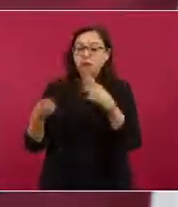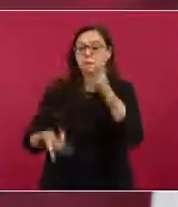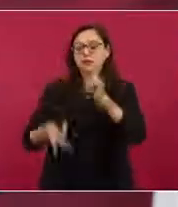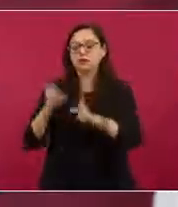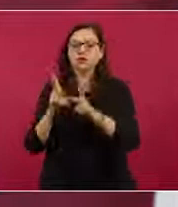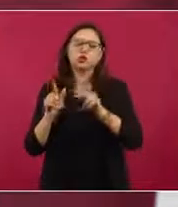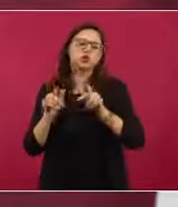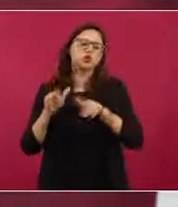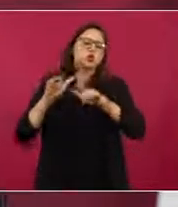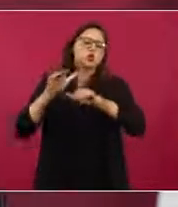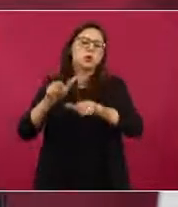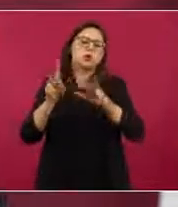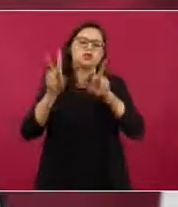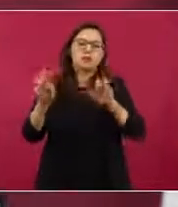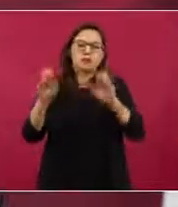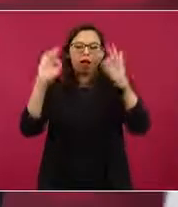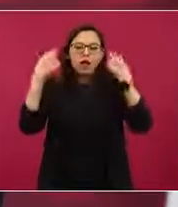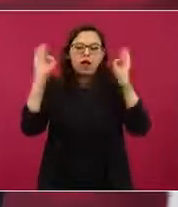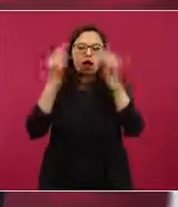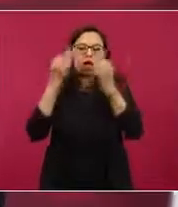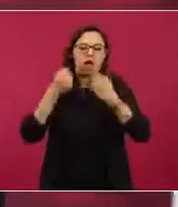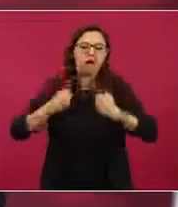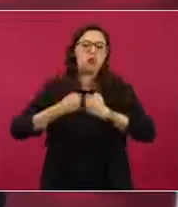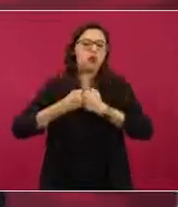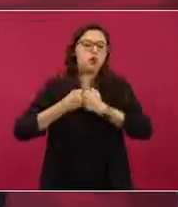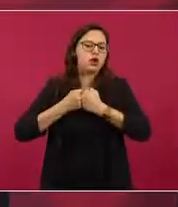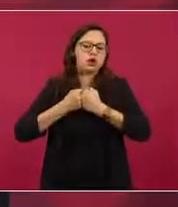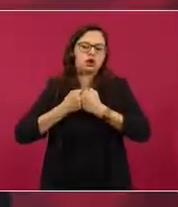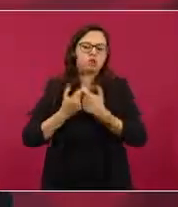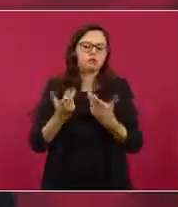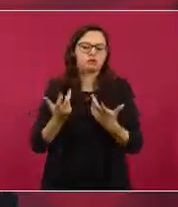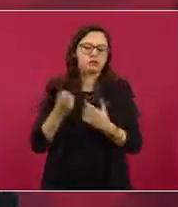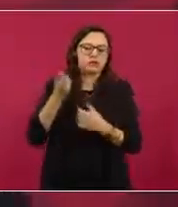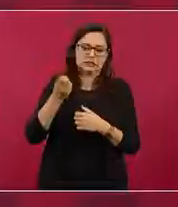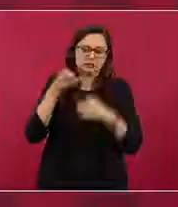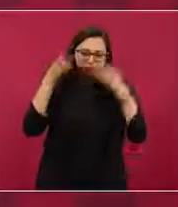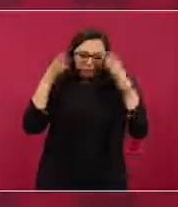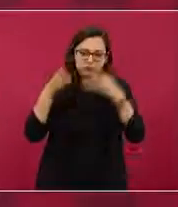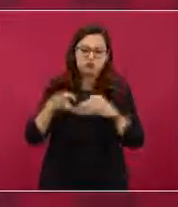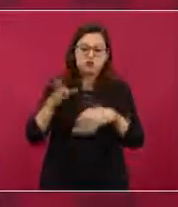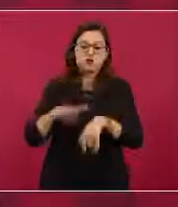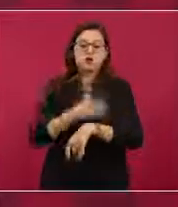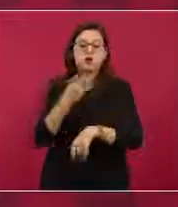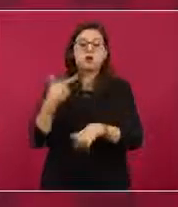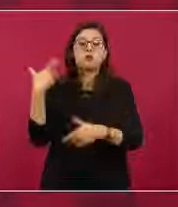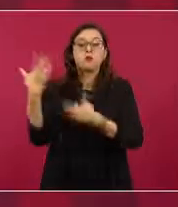y de la aduana de Nuevo Laredo, porque se va a invertir